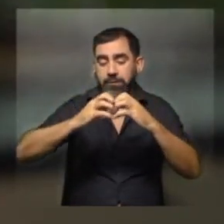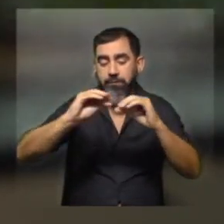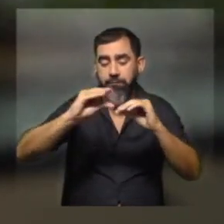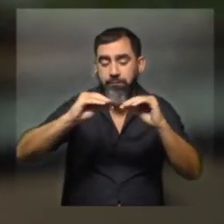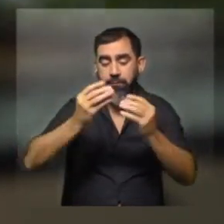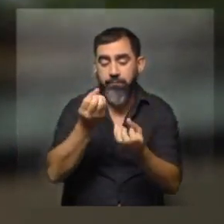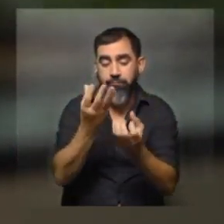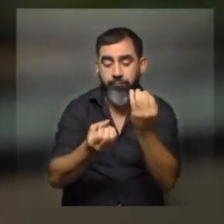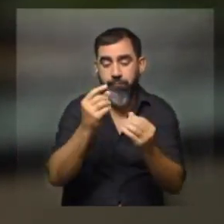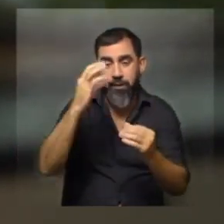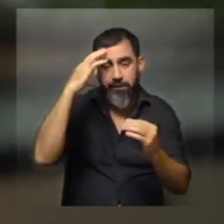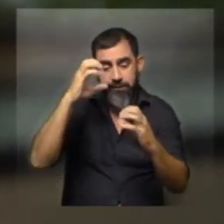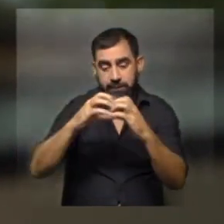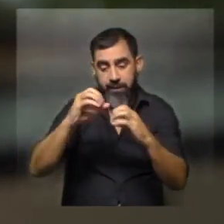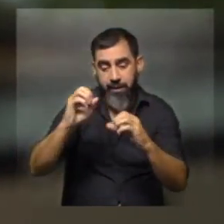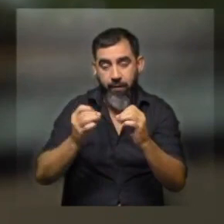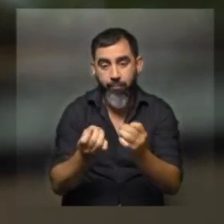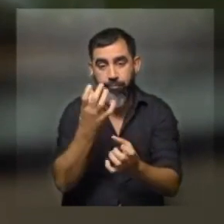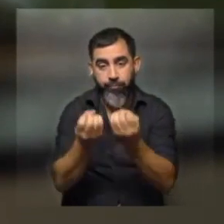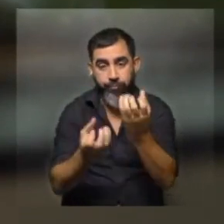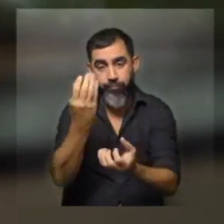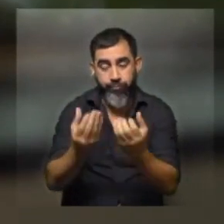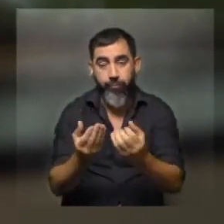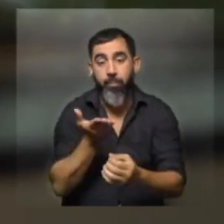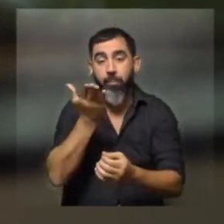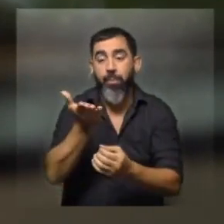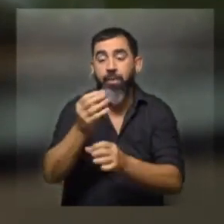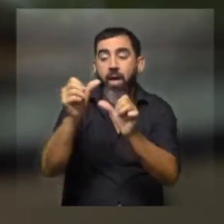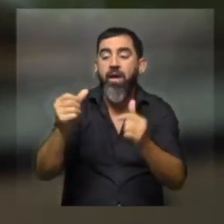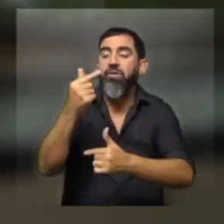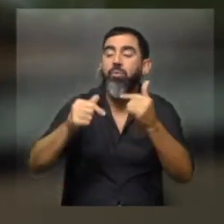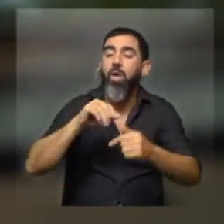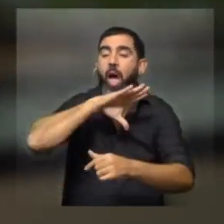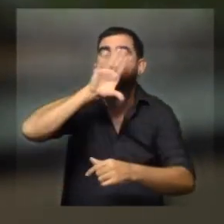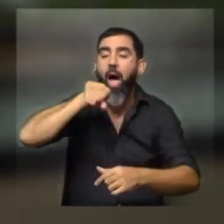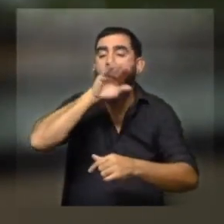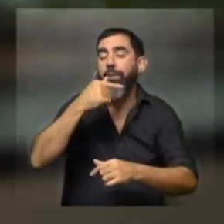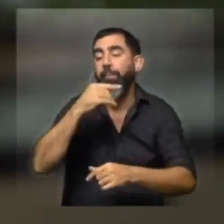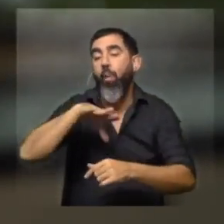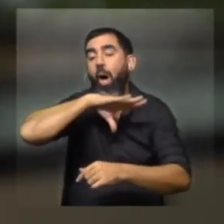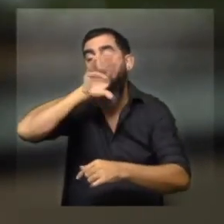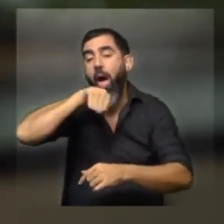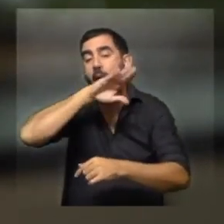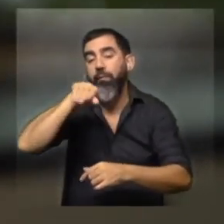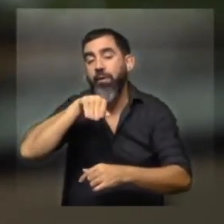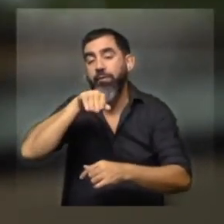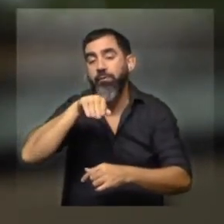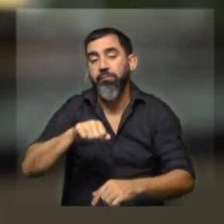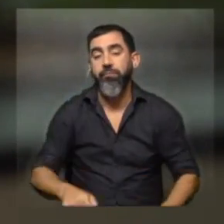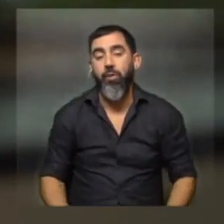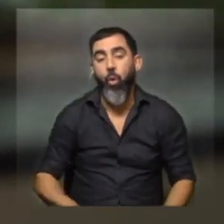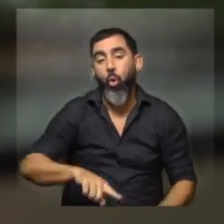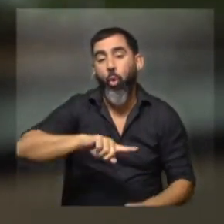de las manos en el cerebro. Le pedimos que hable para ver